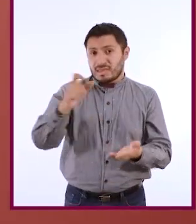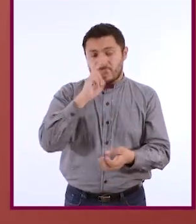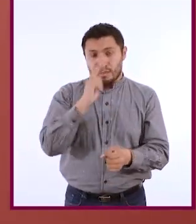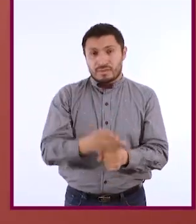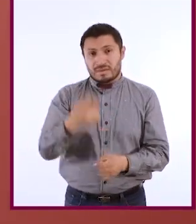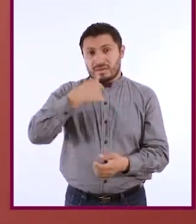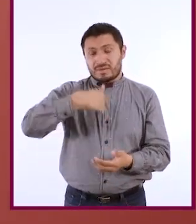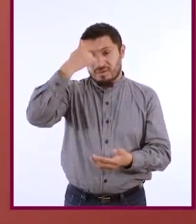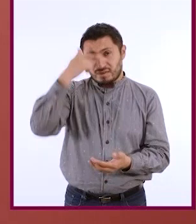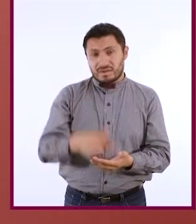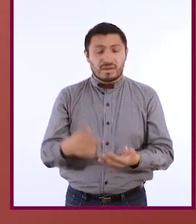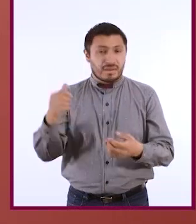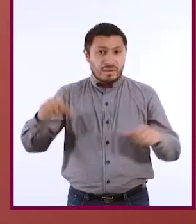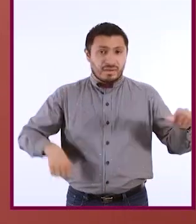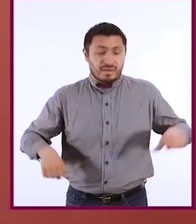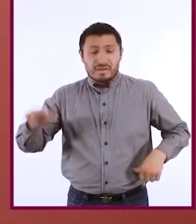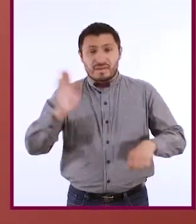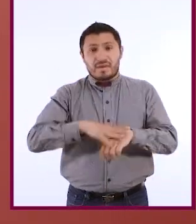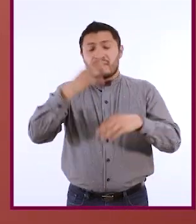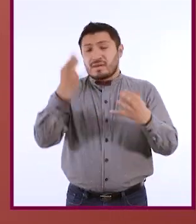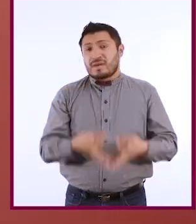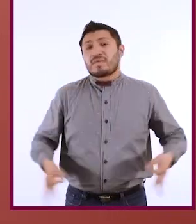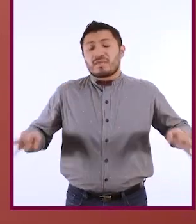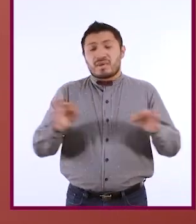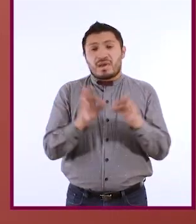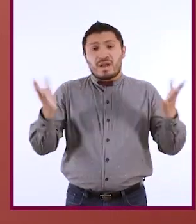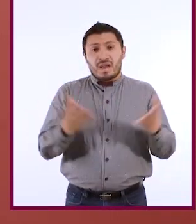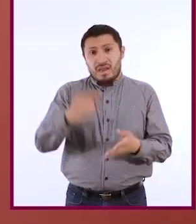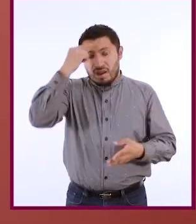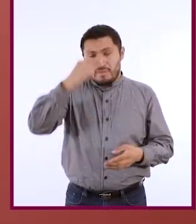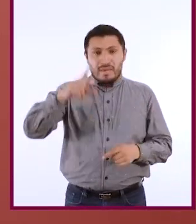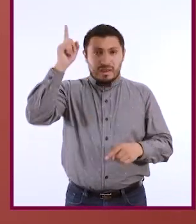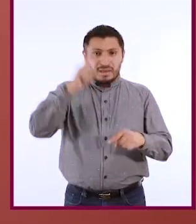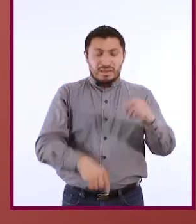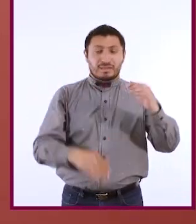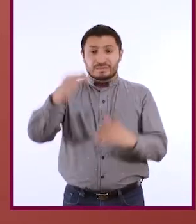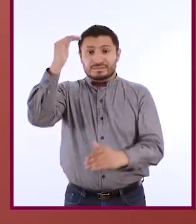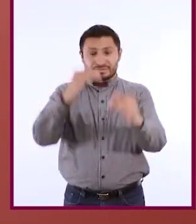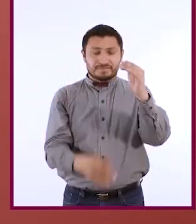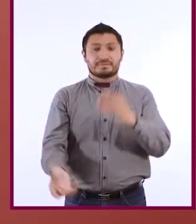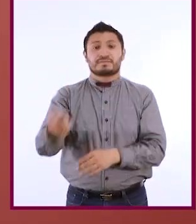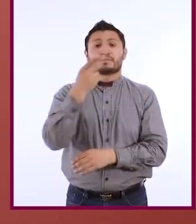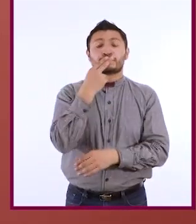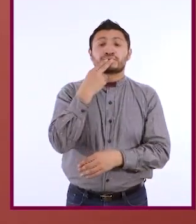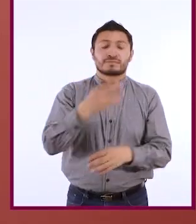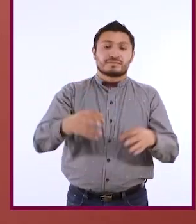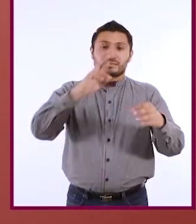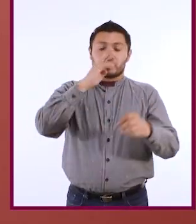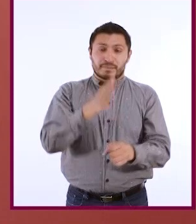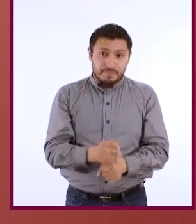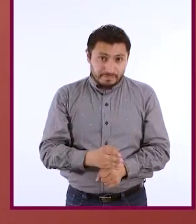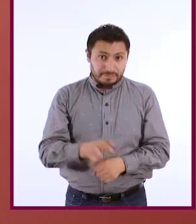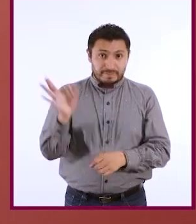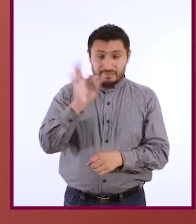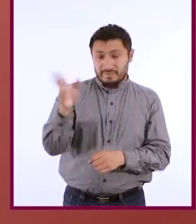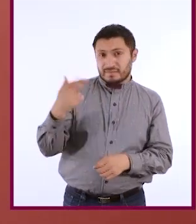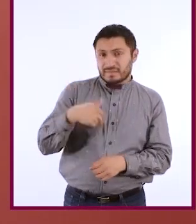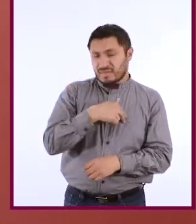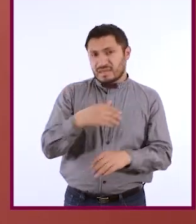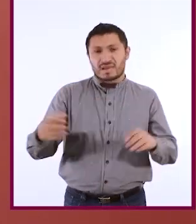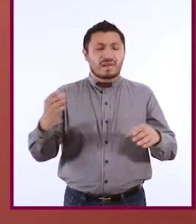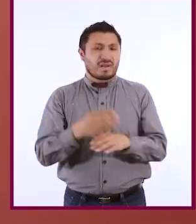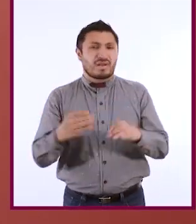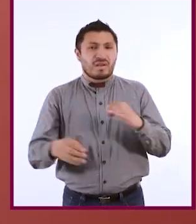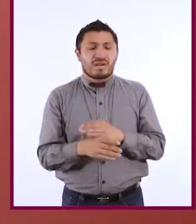una de las acciones más importantes que podemos hacer para luchar contra la desigualdad es el consumo responsable. Si consumimos